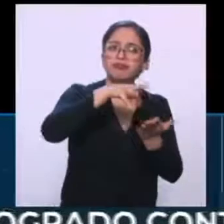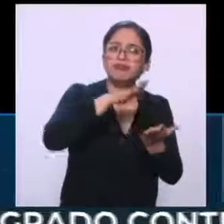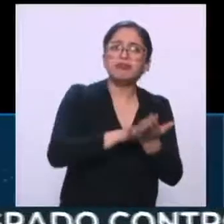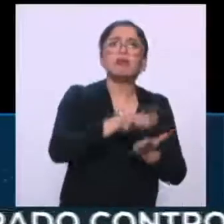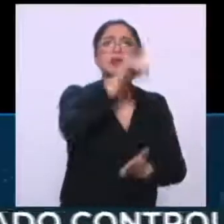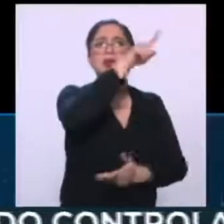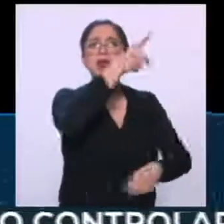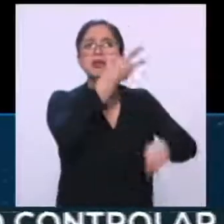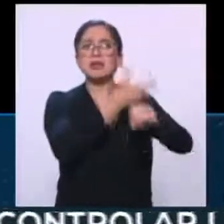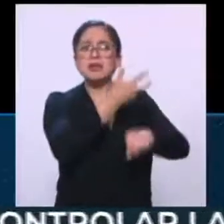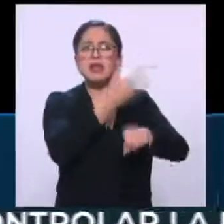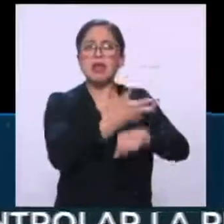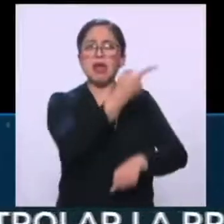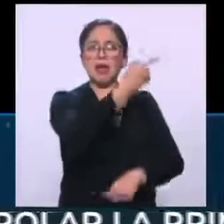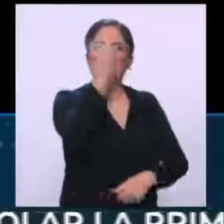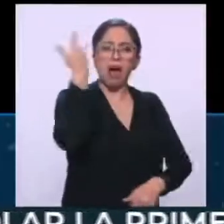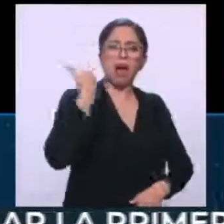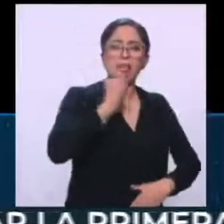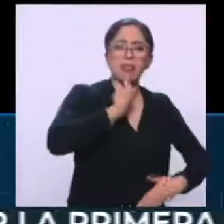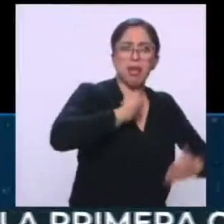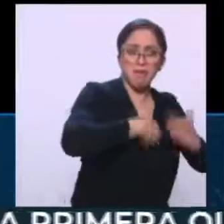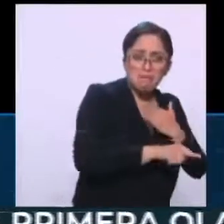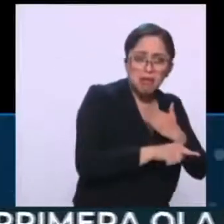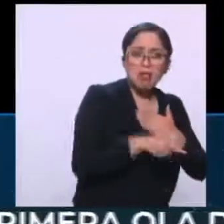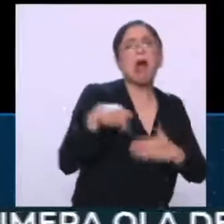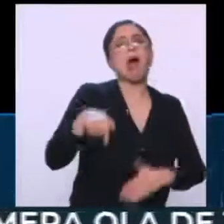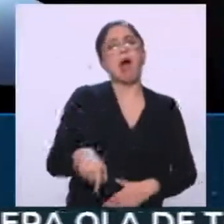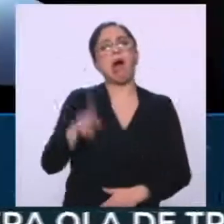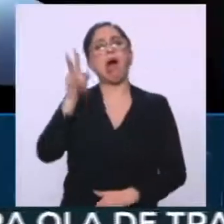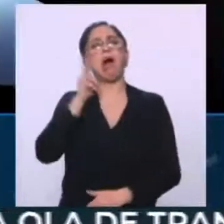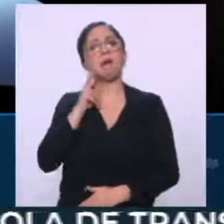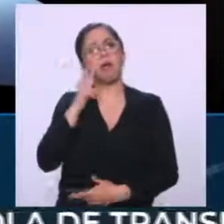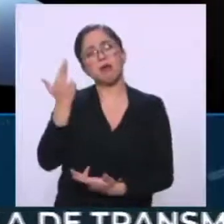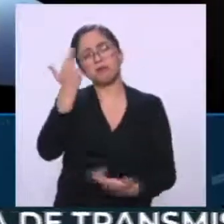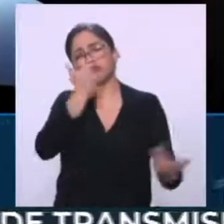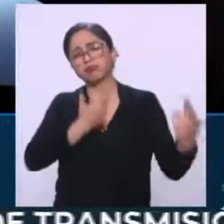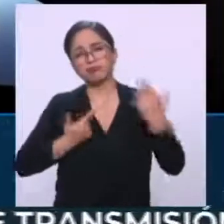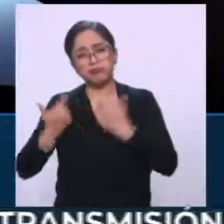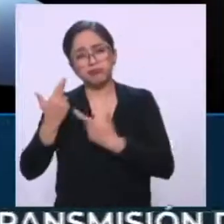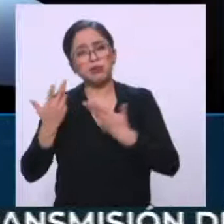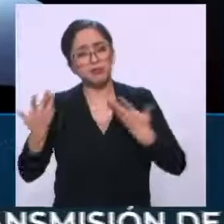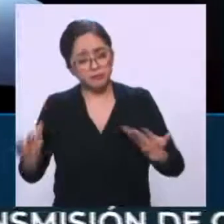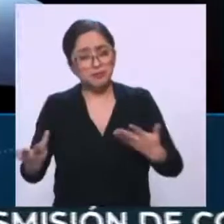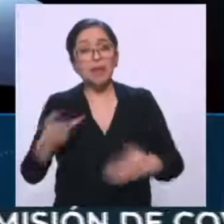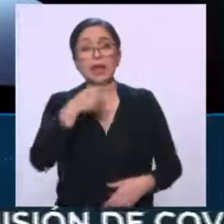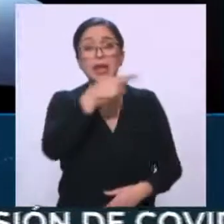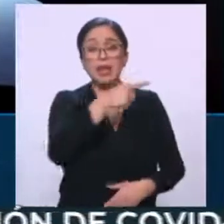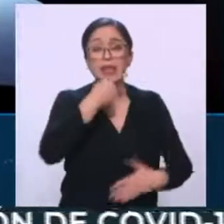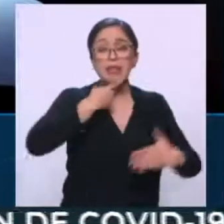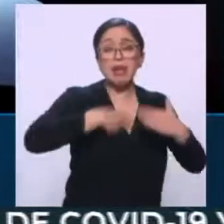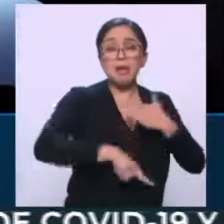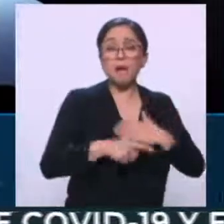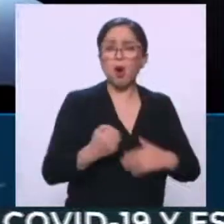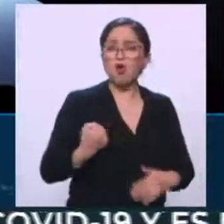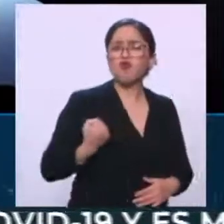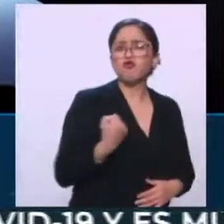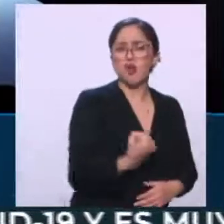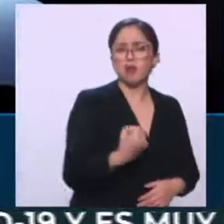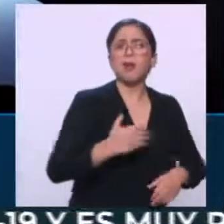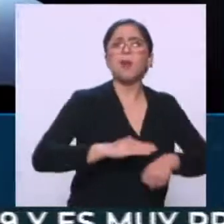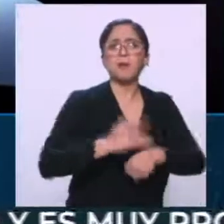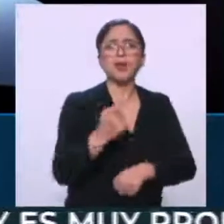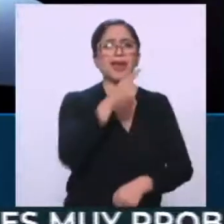acusaciones. Debieron de ser acusaciones muy fuertes y muy sustentadas para que la DEA, la Fiscalía en Estados Unidos,